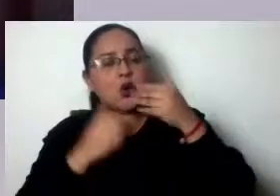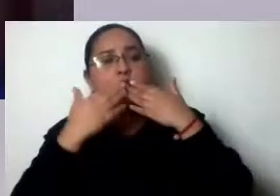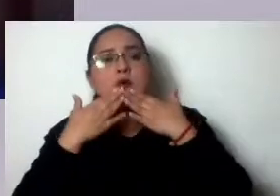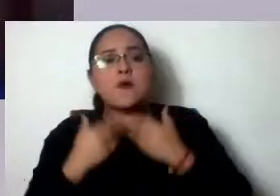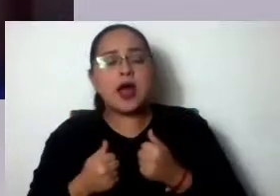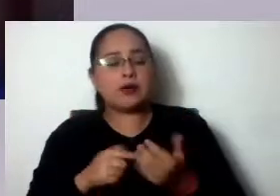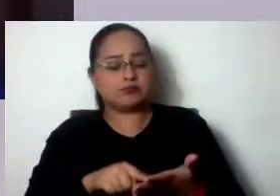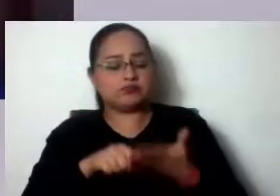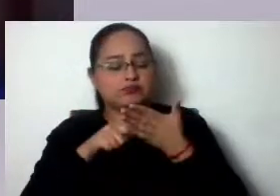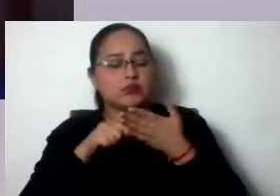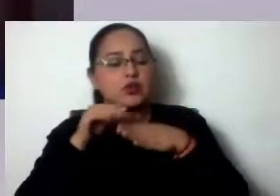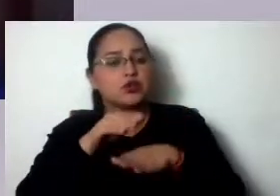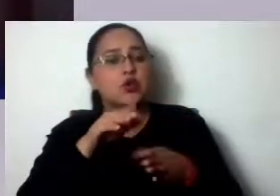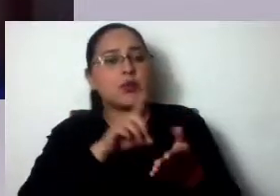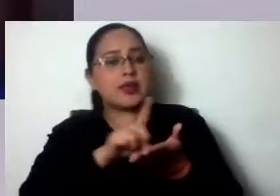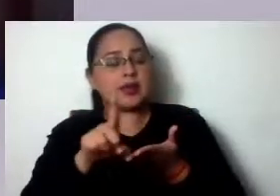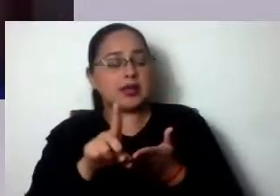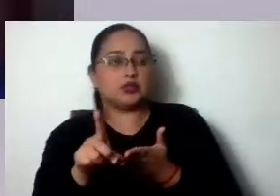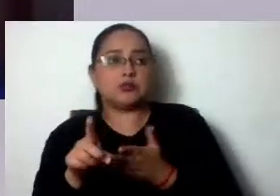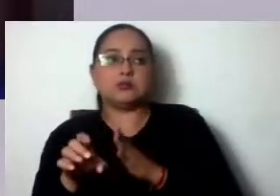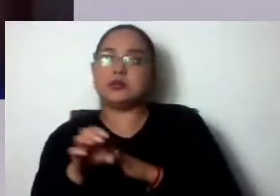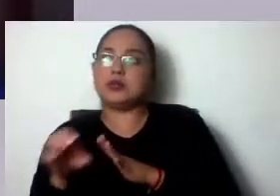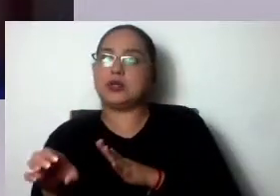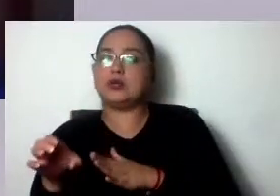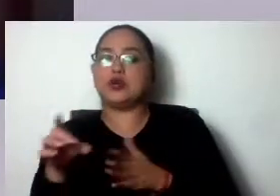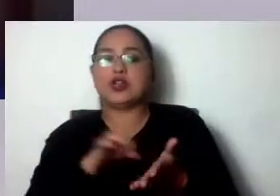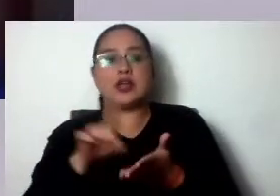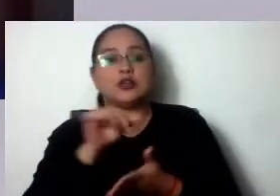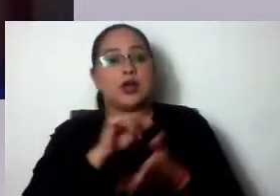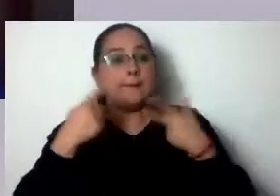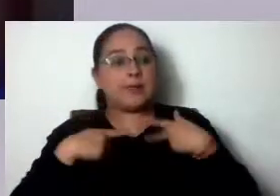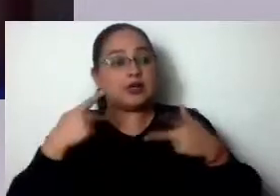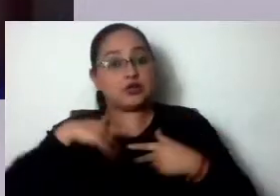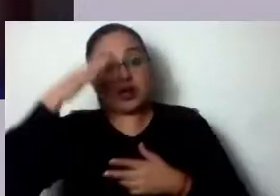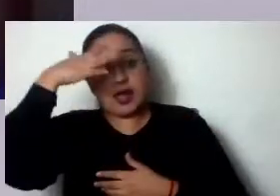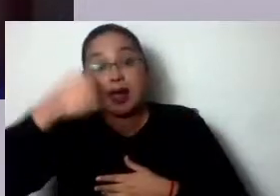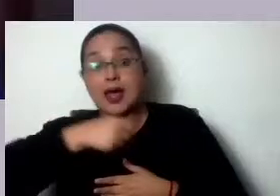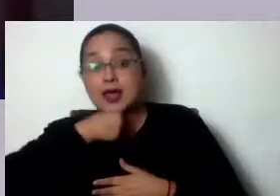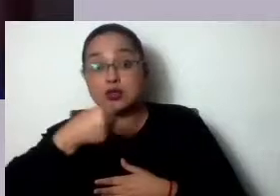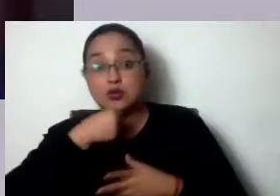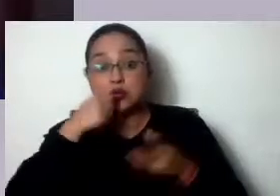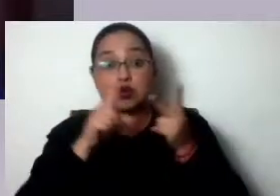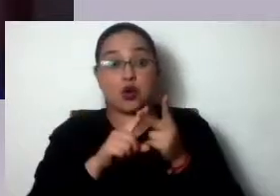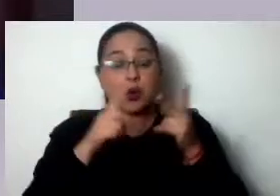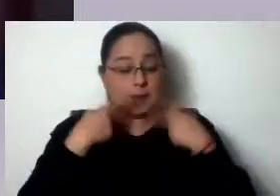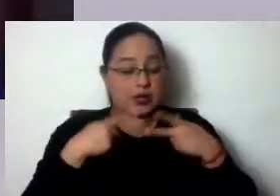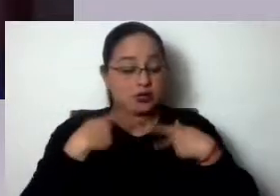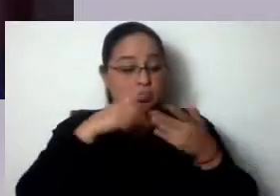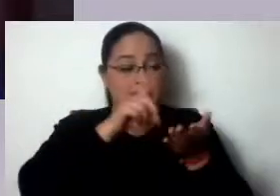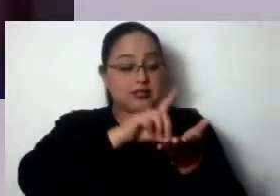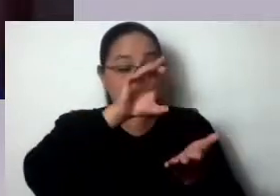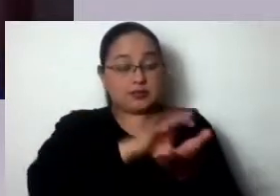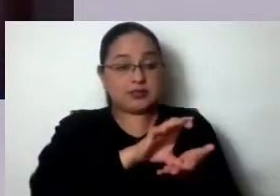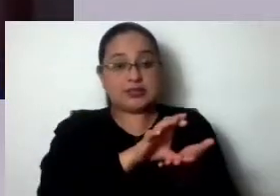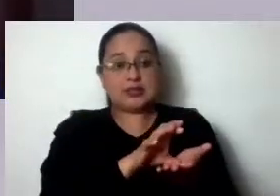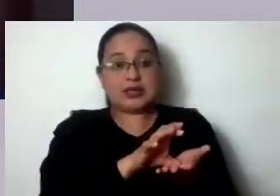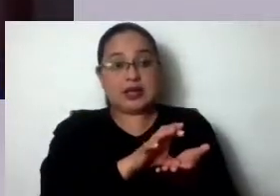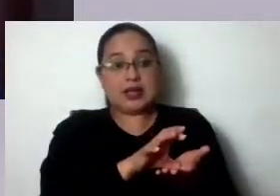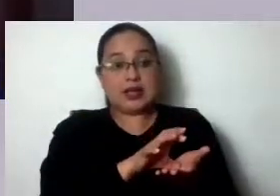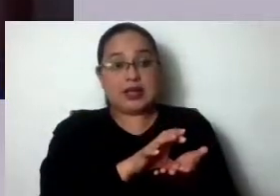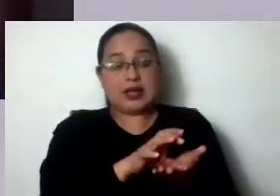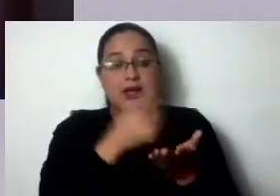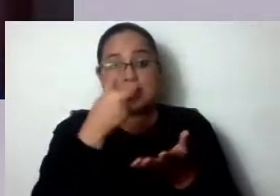referencia de los derechos por ejemplo de los ancianos o de las personas con discapacidad que expresamente enuncia el